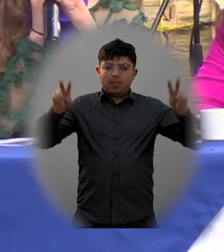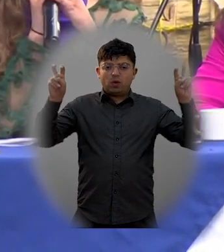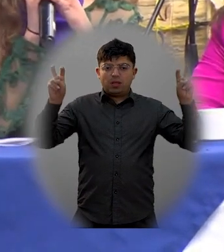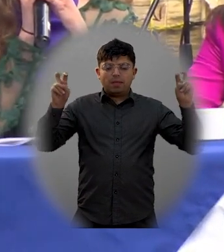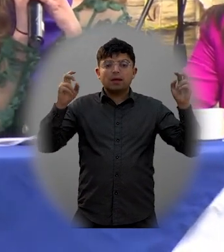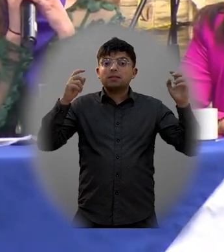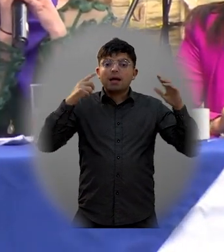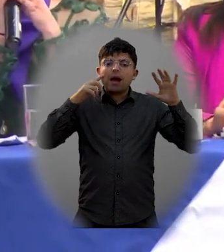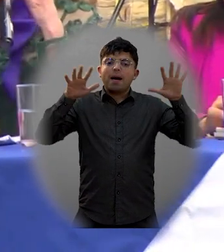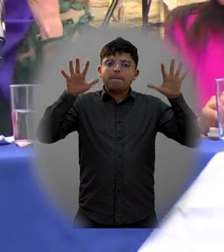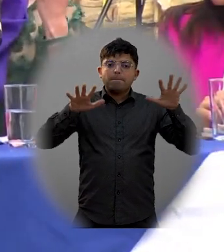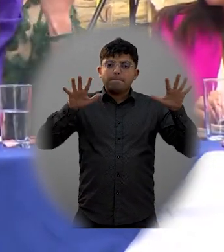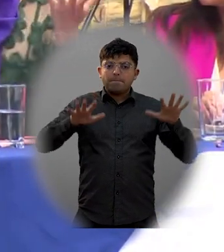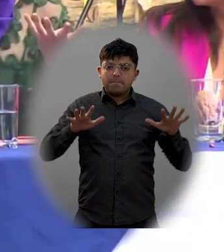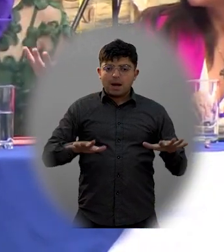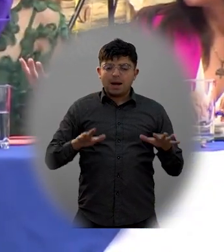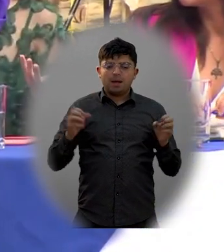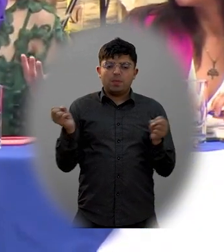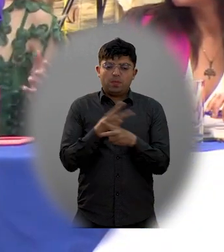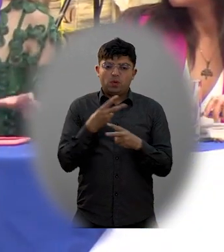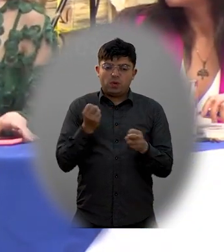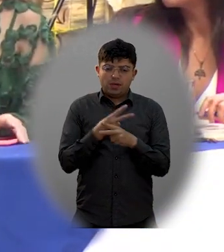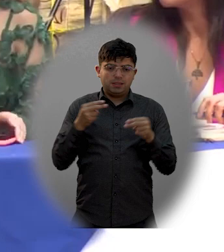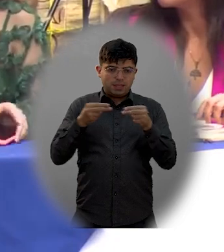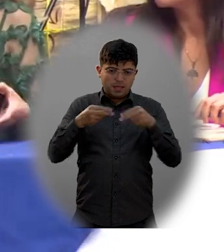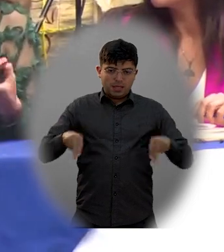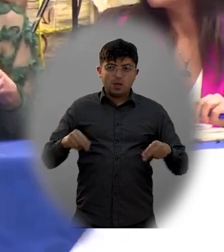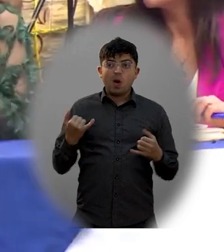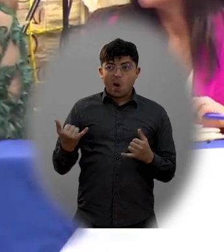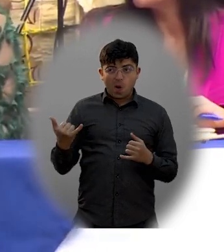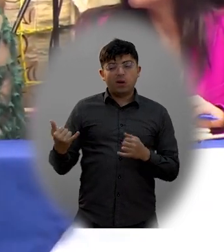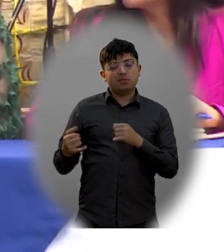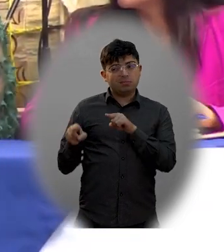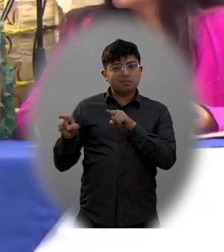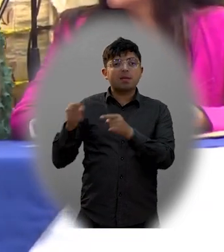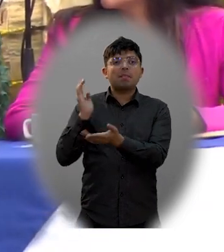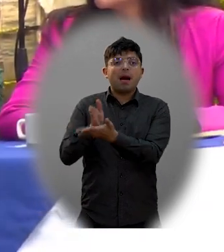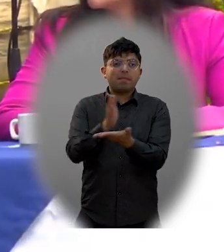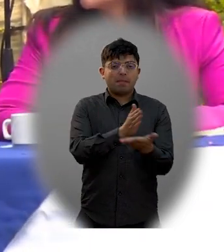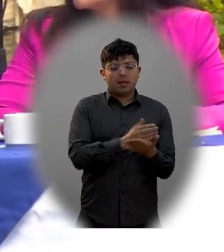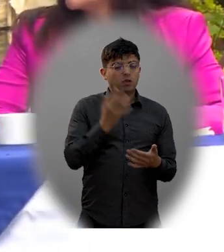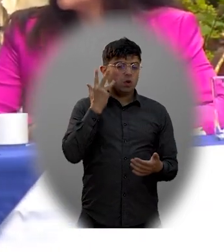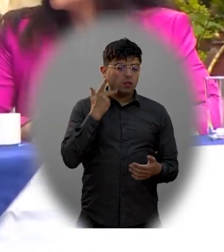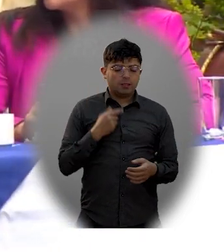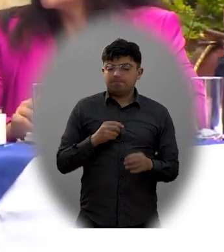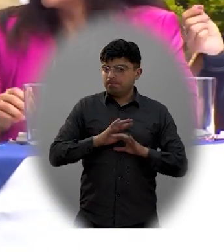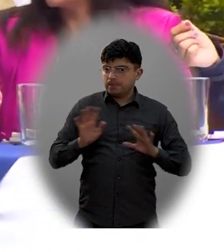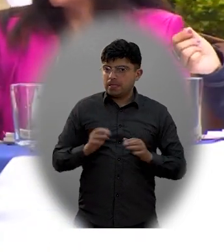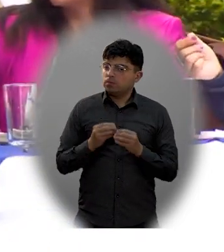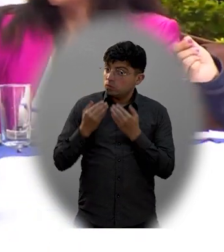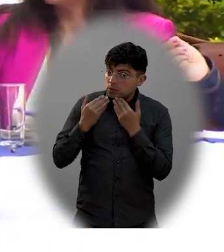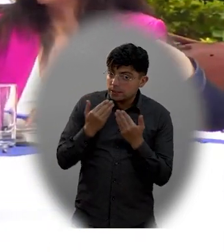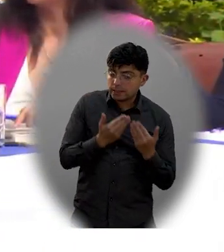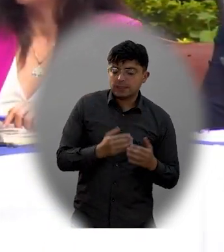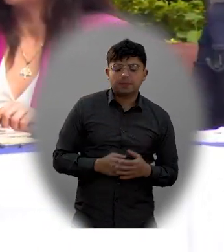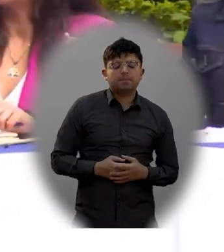reducir las violencias basadas en género que estamos viviendo día a día. Entonces, nada, creo que es eso. Muchas